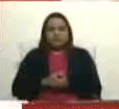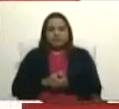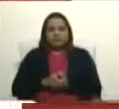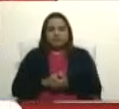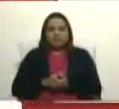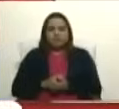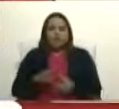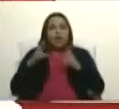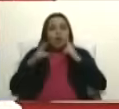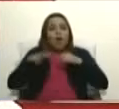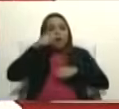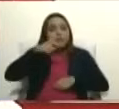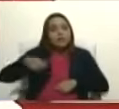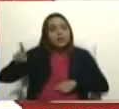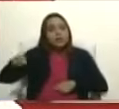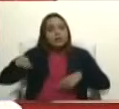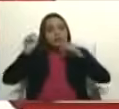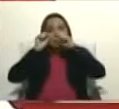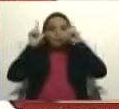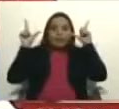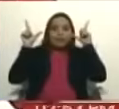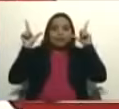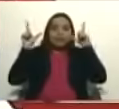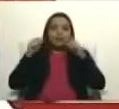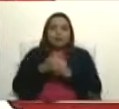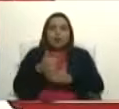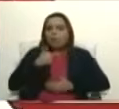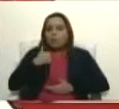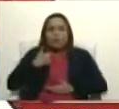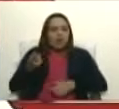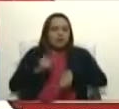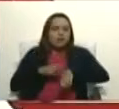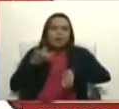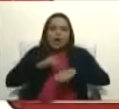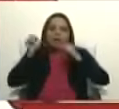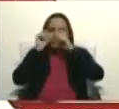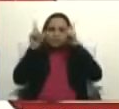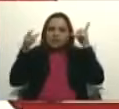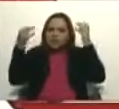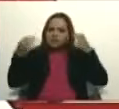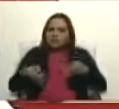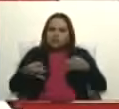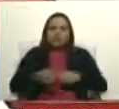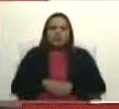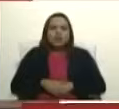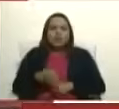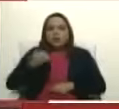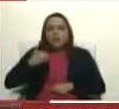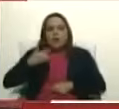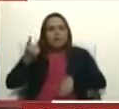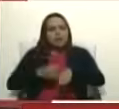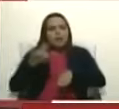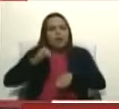Ojalá ese pueblo despierte también. Y en cualquier momento va a despertar. En cualquier momento va a